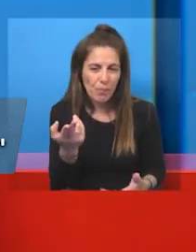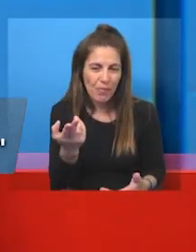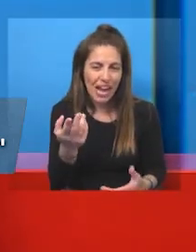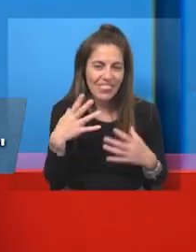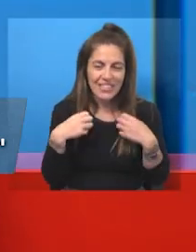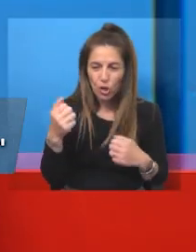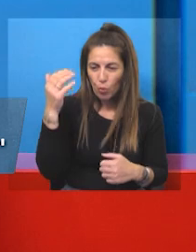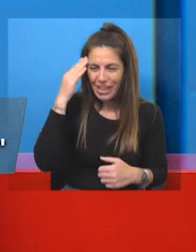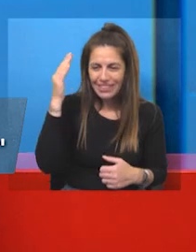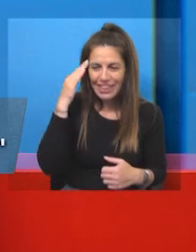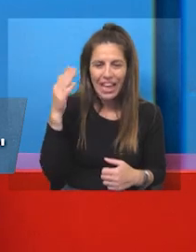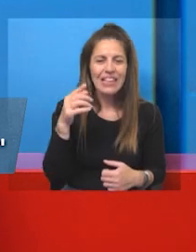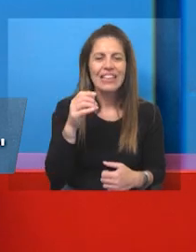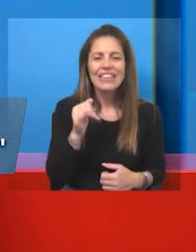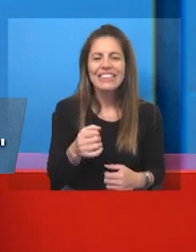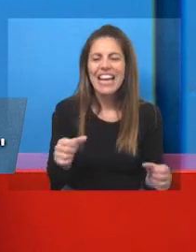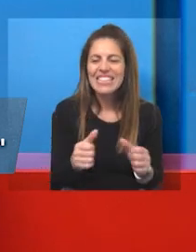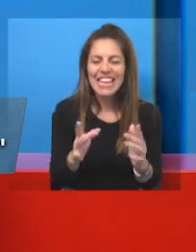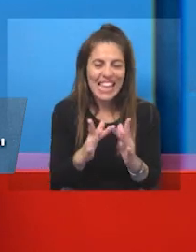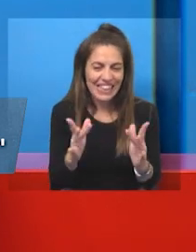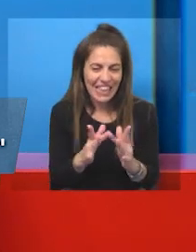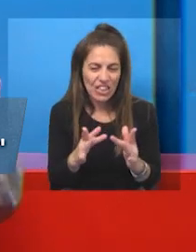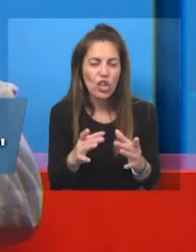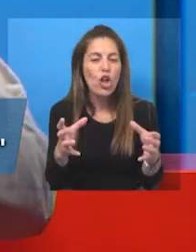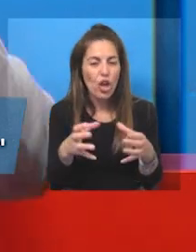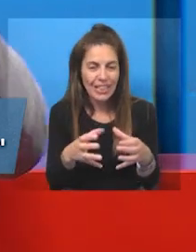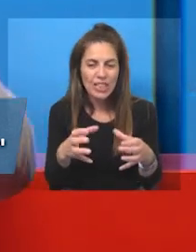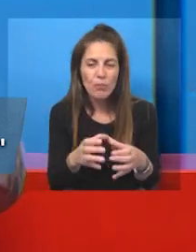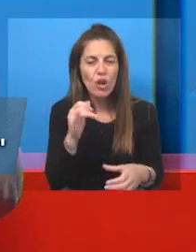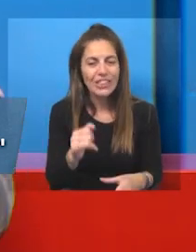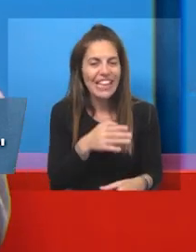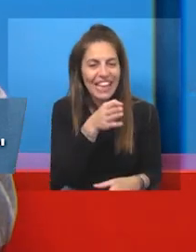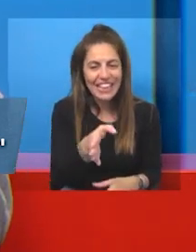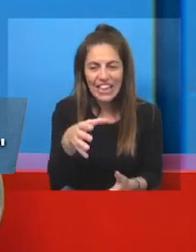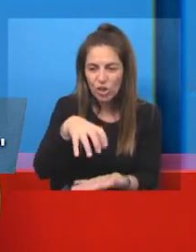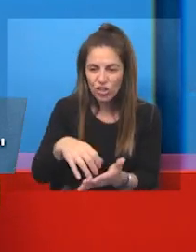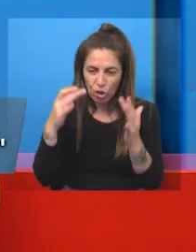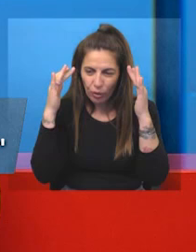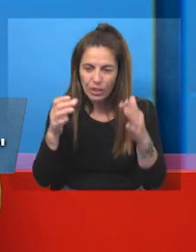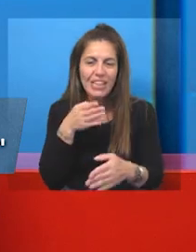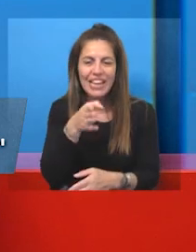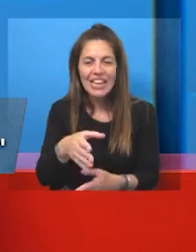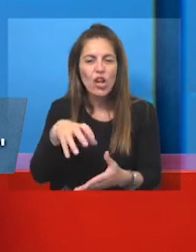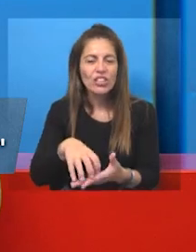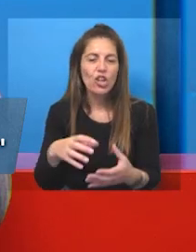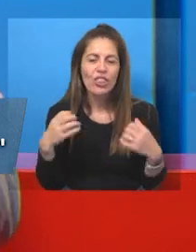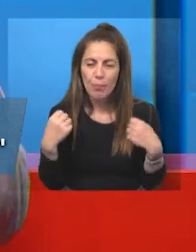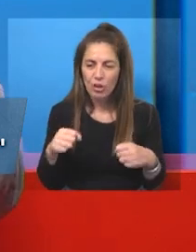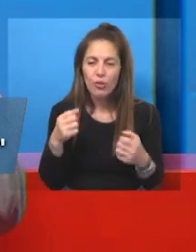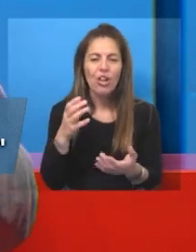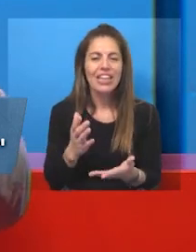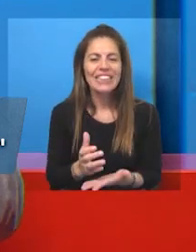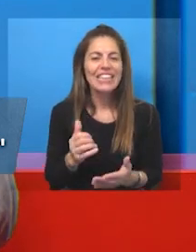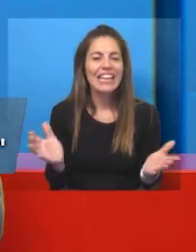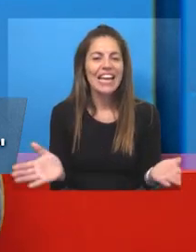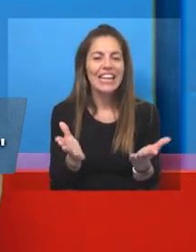Salud Mental y hacer el nexo y son estos mismos equipos los que tienen que ir a los centros educativos los que tienen que ir a los centros deportivos y lo que tienen que